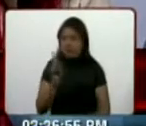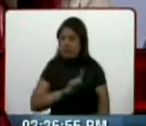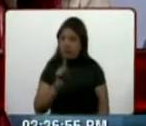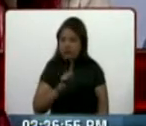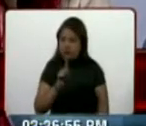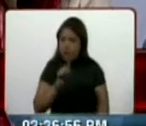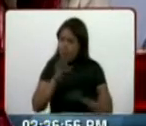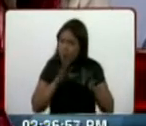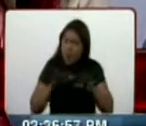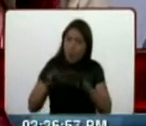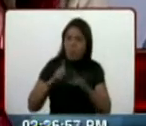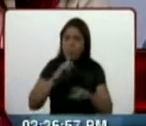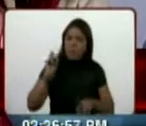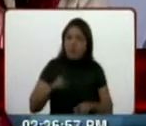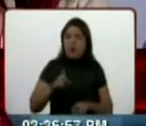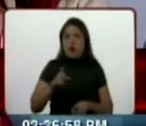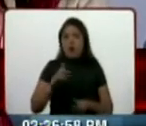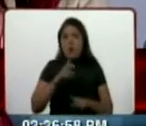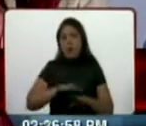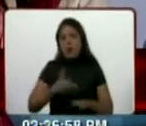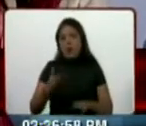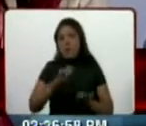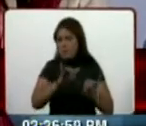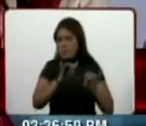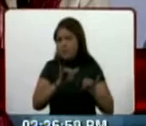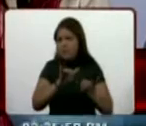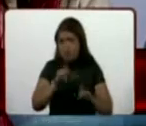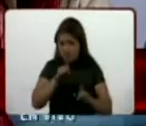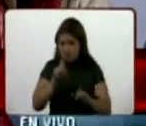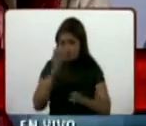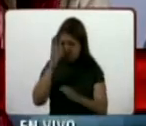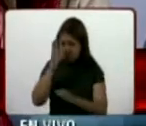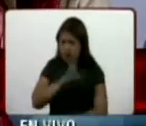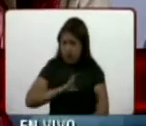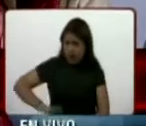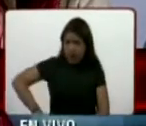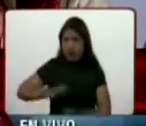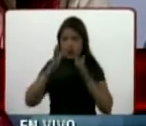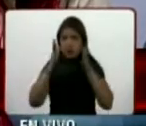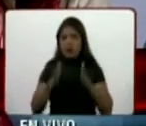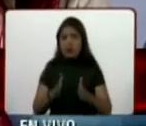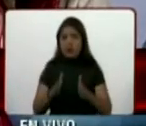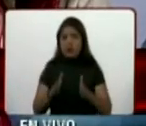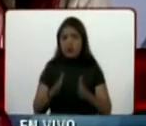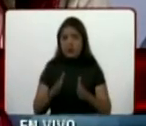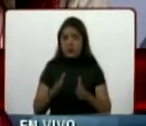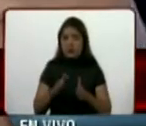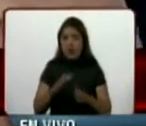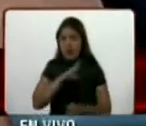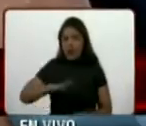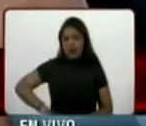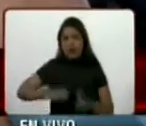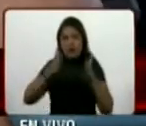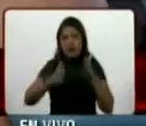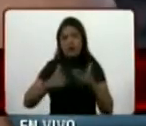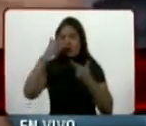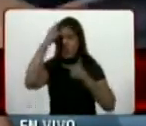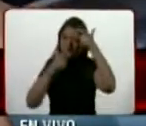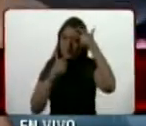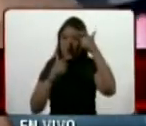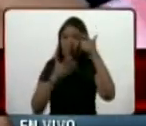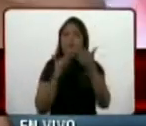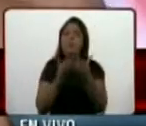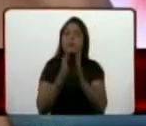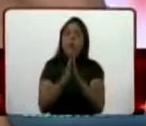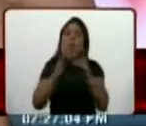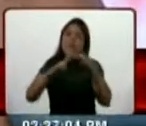dejen envenenar con odio e intolerancia. Por el mismo Cristo, Redentor, el Cristo de Chávez. Yo pido paz